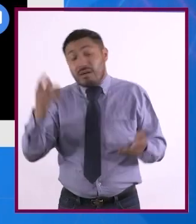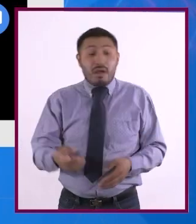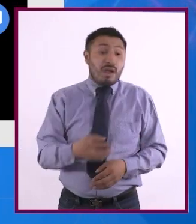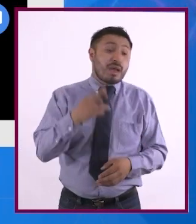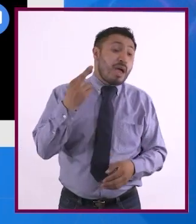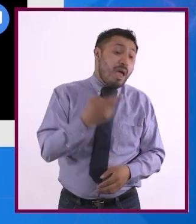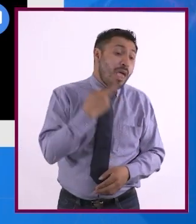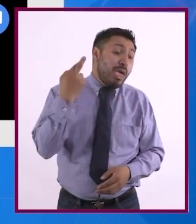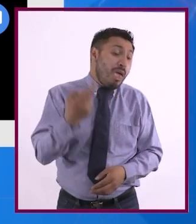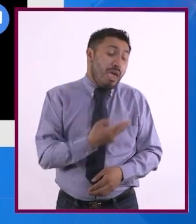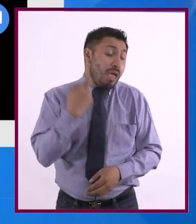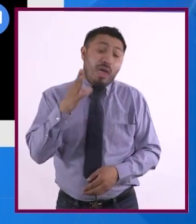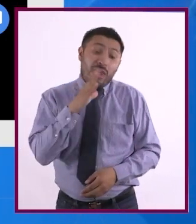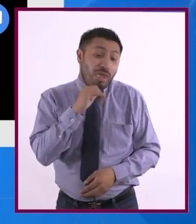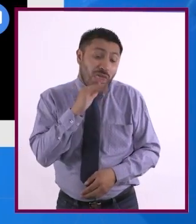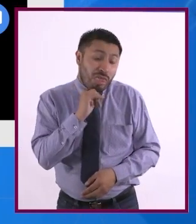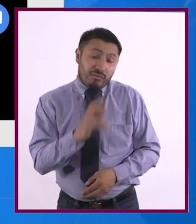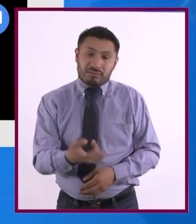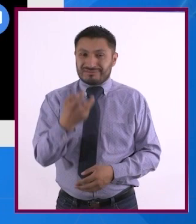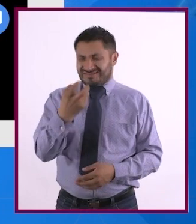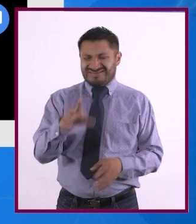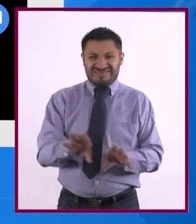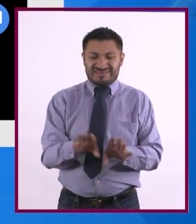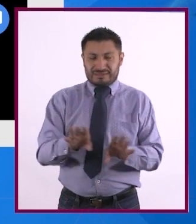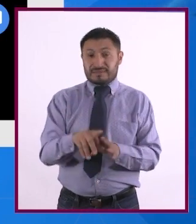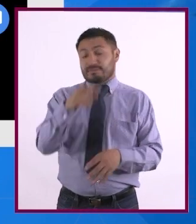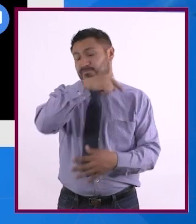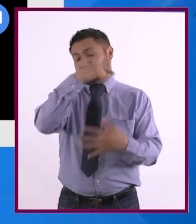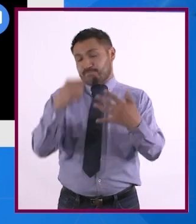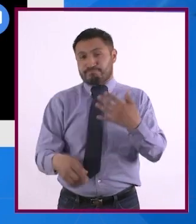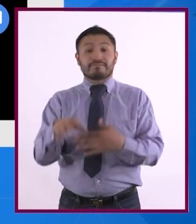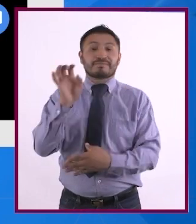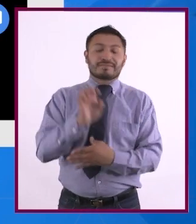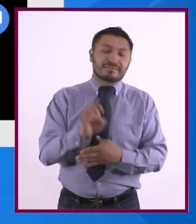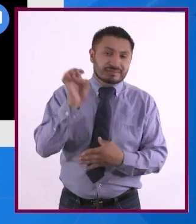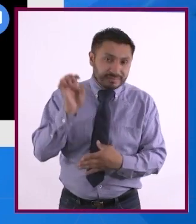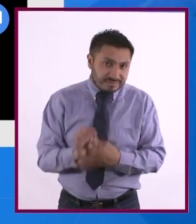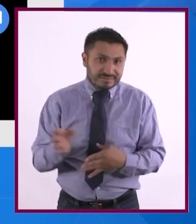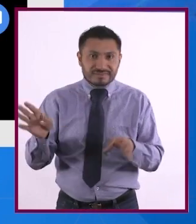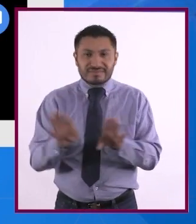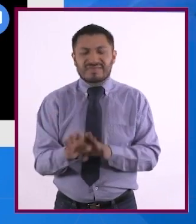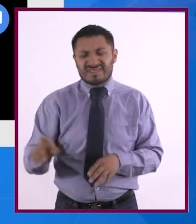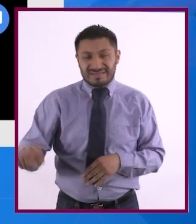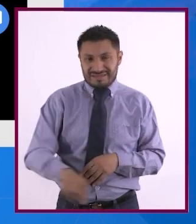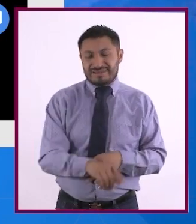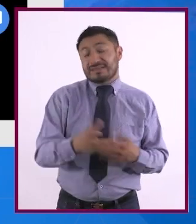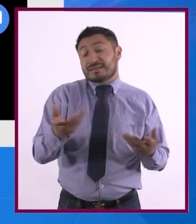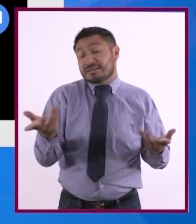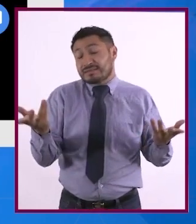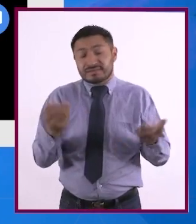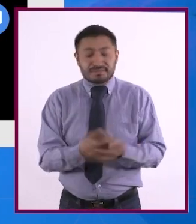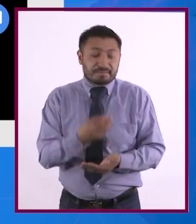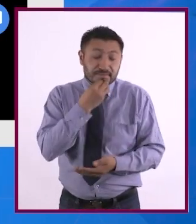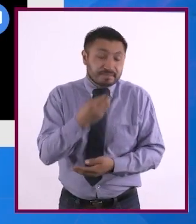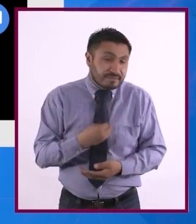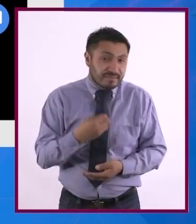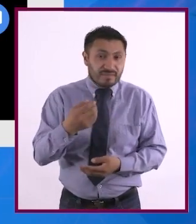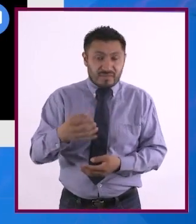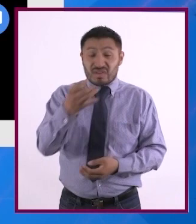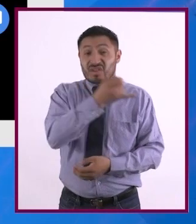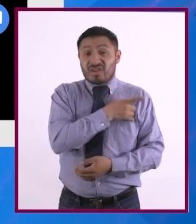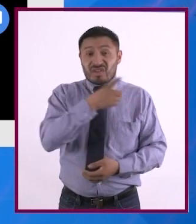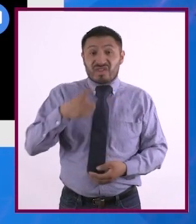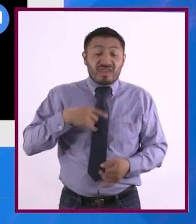etcétera. El culto religioso corresponde, etcétera, ¿no? Entonces, creo que al final del día es un tema que